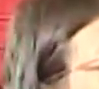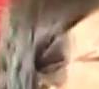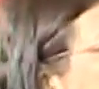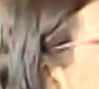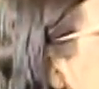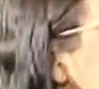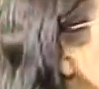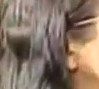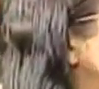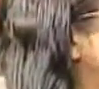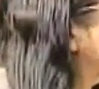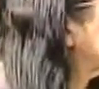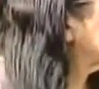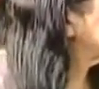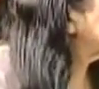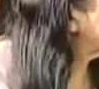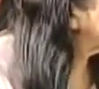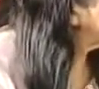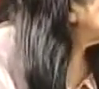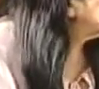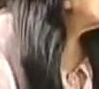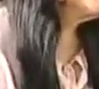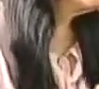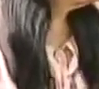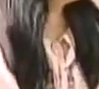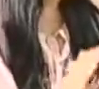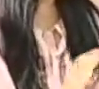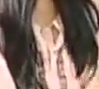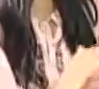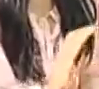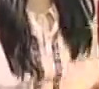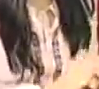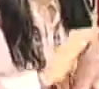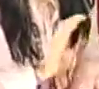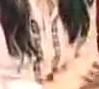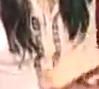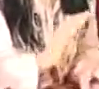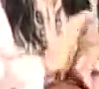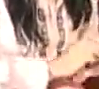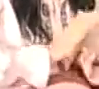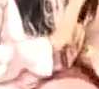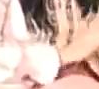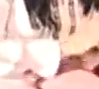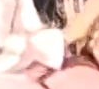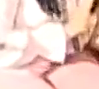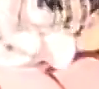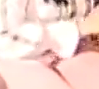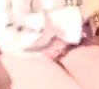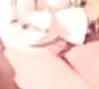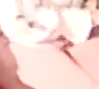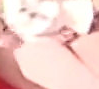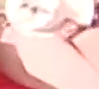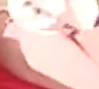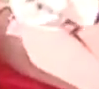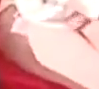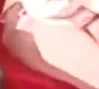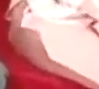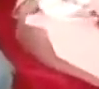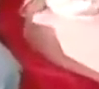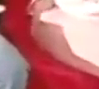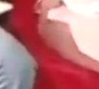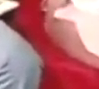car miro el puente sobre el lagón pestoso y colosal qui puso el punto final a este